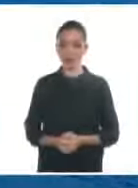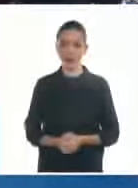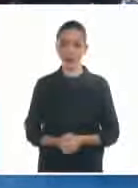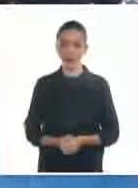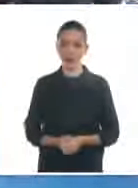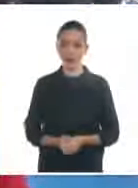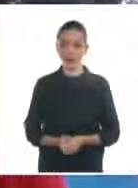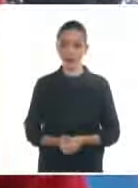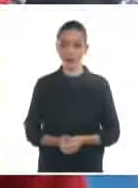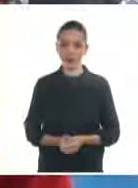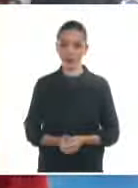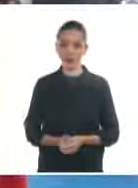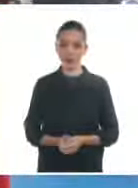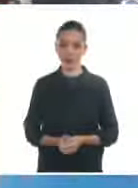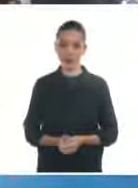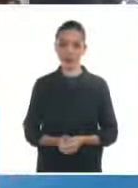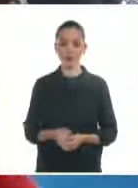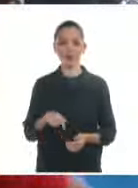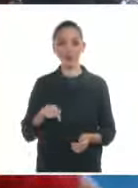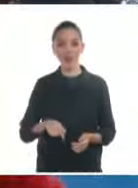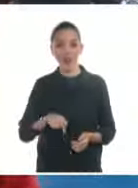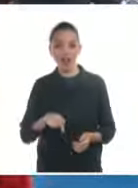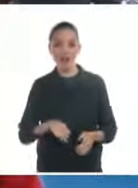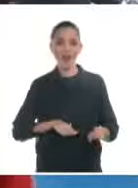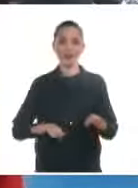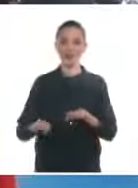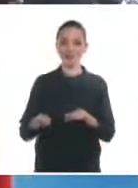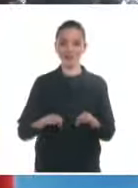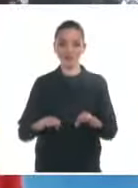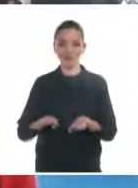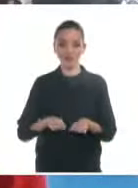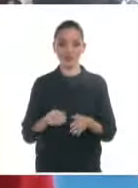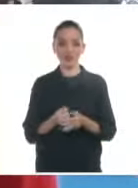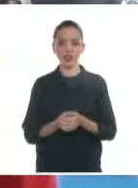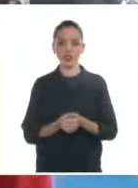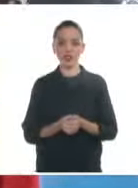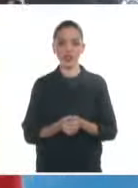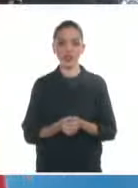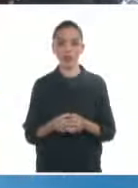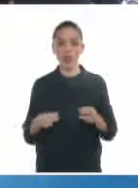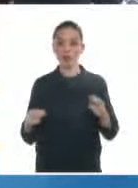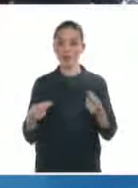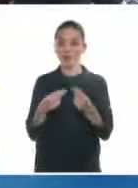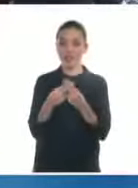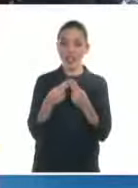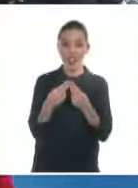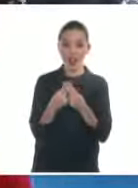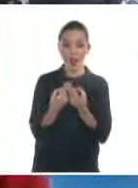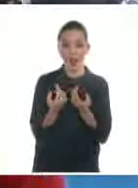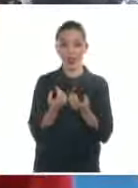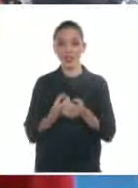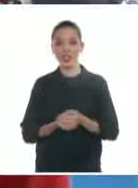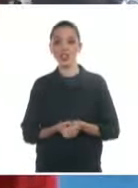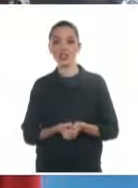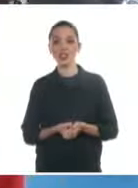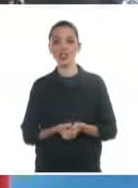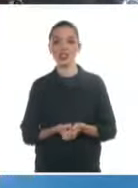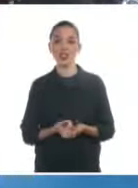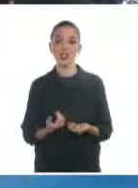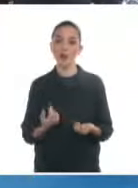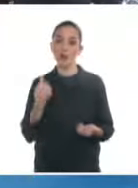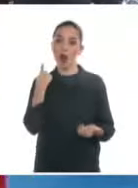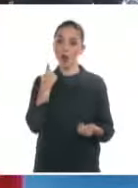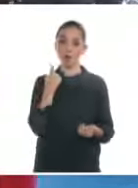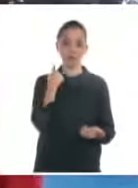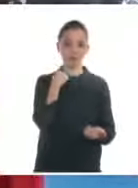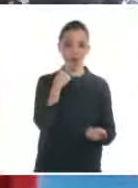Bueno, en estos momentos nos estamos preparando con vista al campeonato sub-21, que es clasificatorio para los próximos Juegos en el 2025,